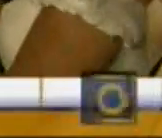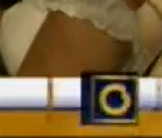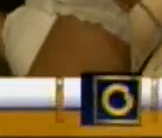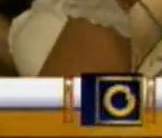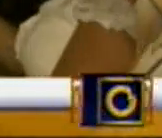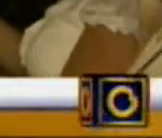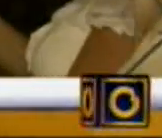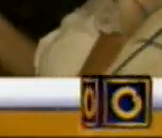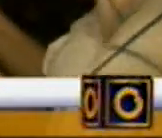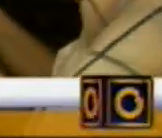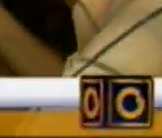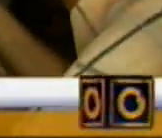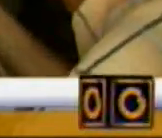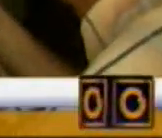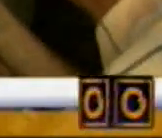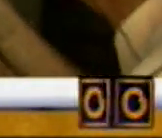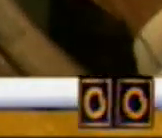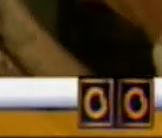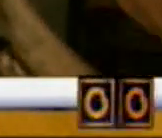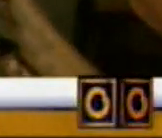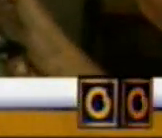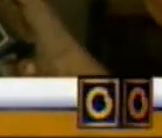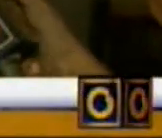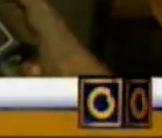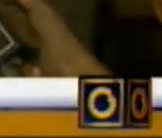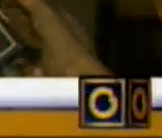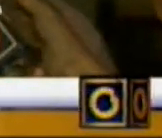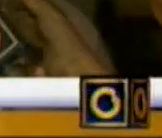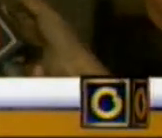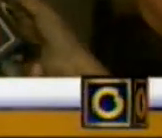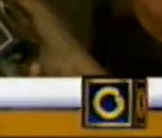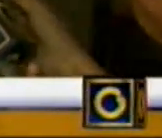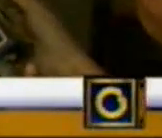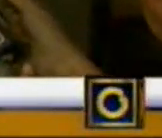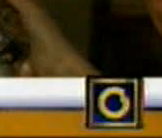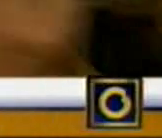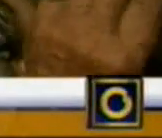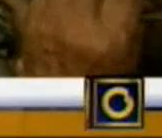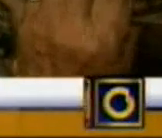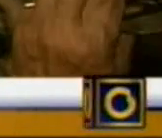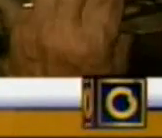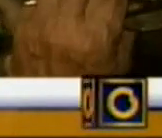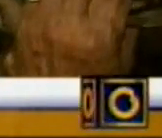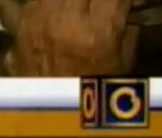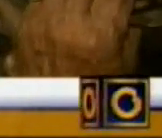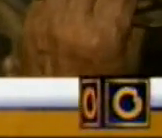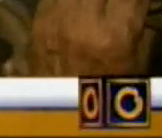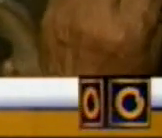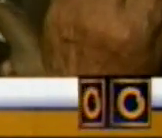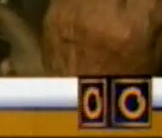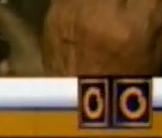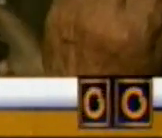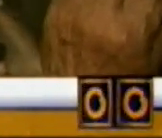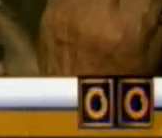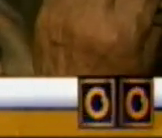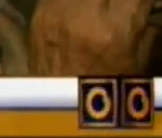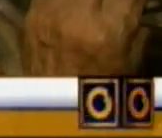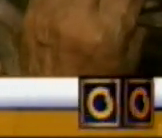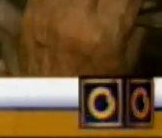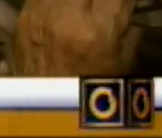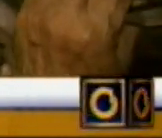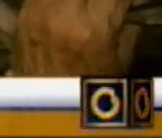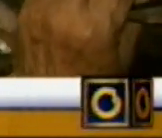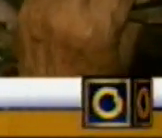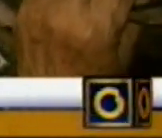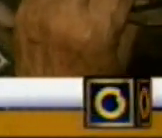tardes. Antes que todo, en el nombre de Dios y de la Constitución y las leyes, yo quiero decirle que